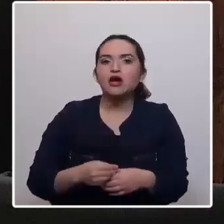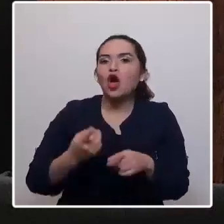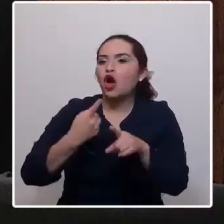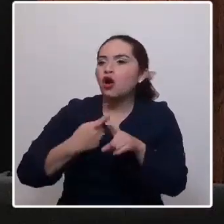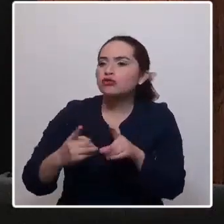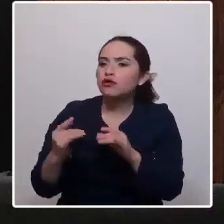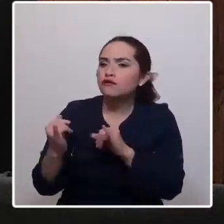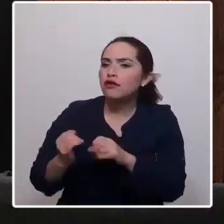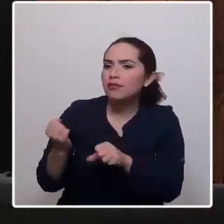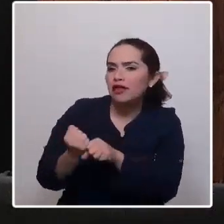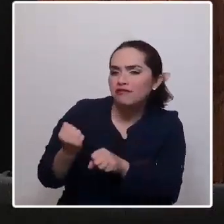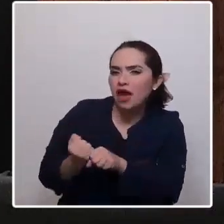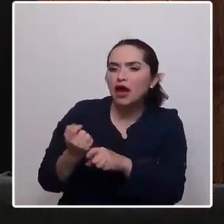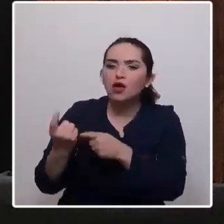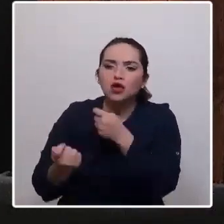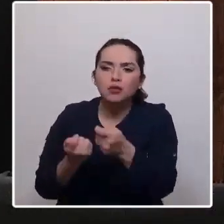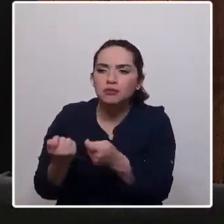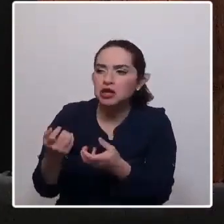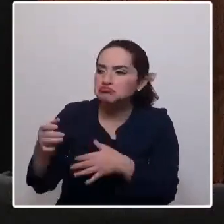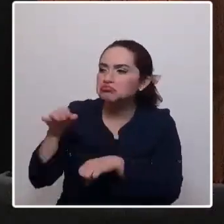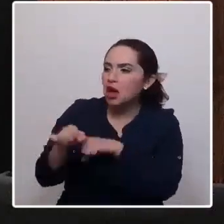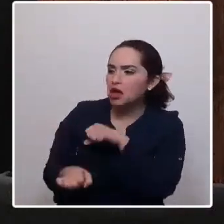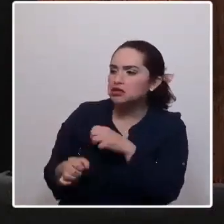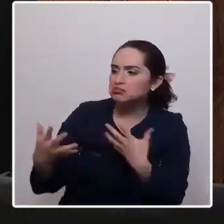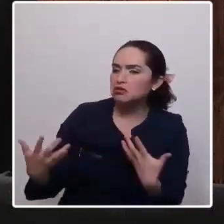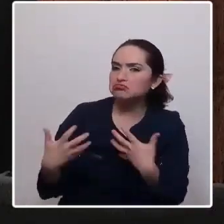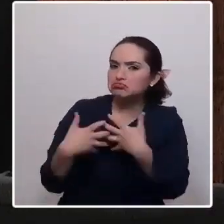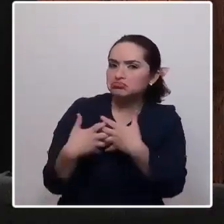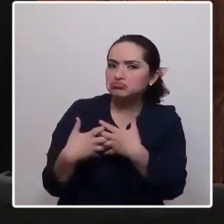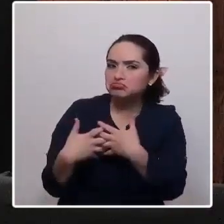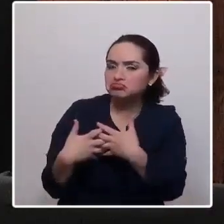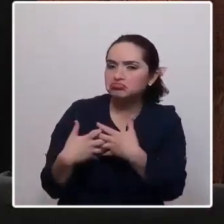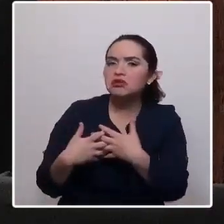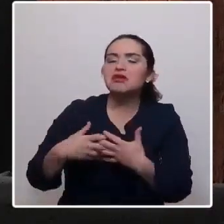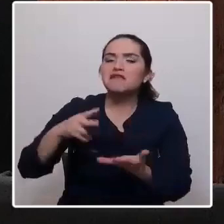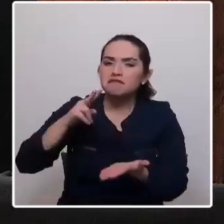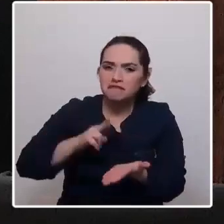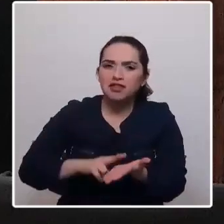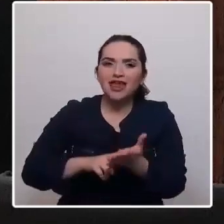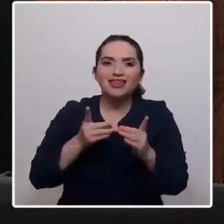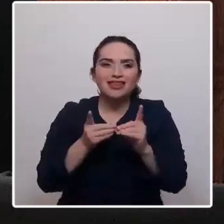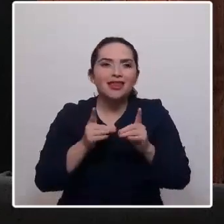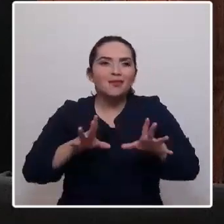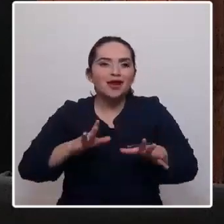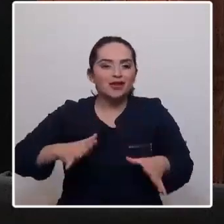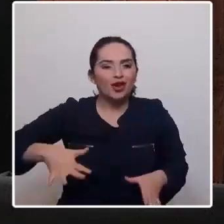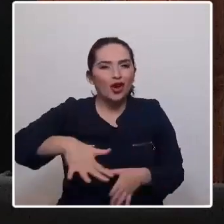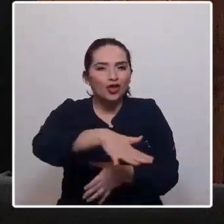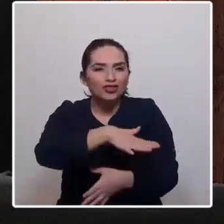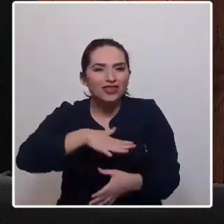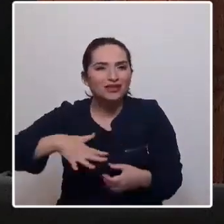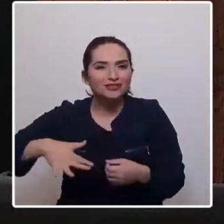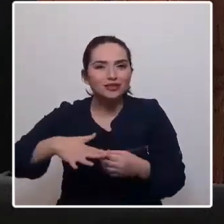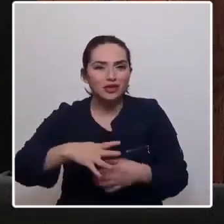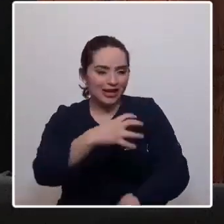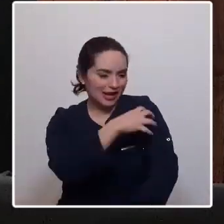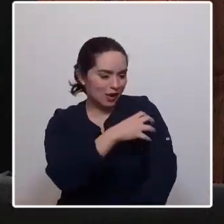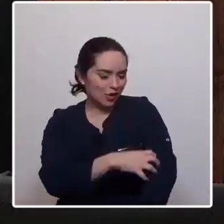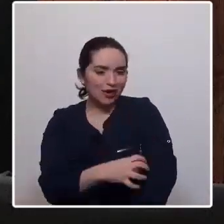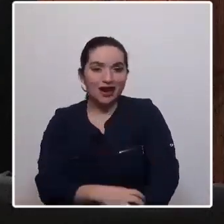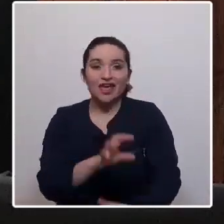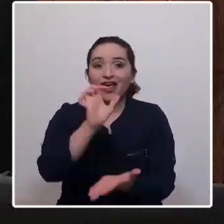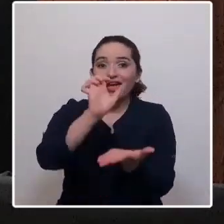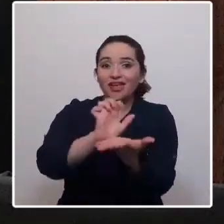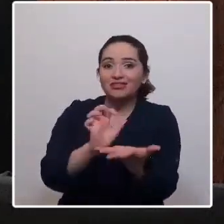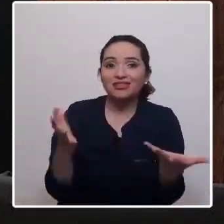el trabajo y la economía. Para que sea realmente democrático, en este contexto regional, el Estado debe valorizar a